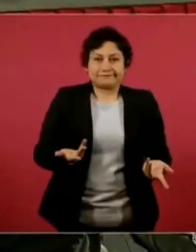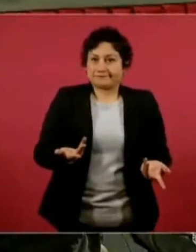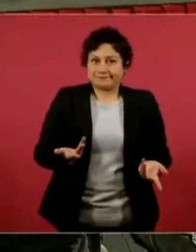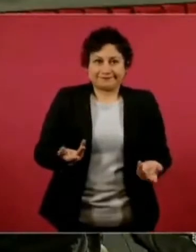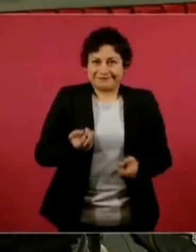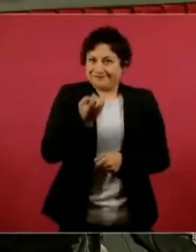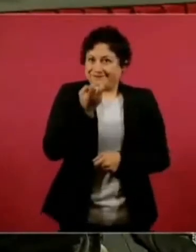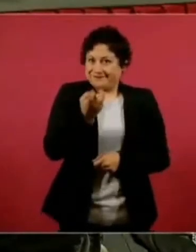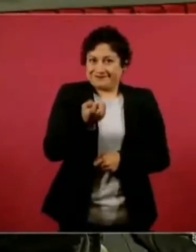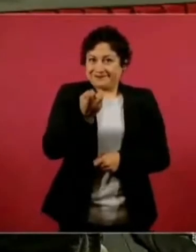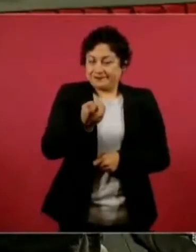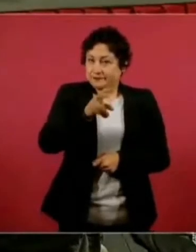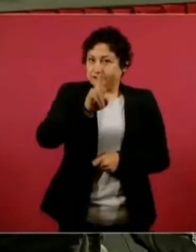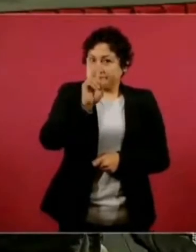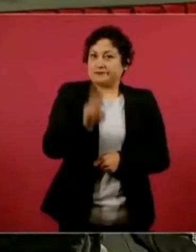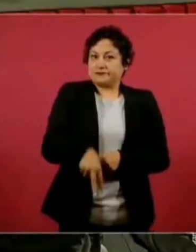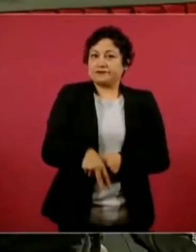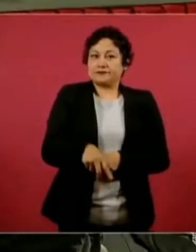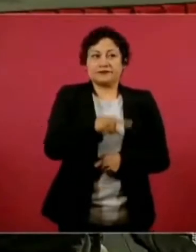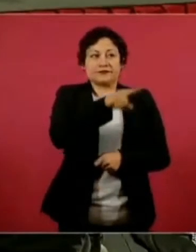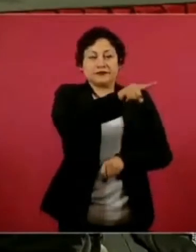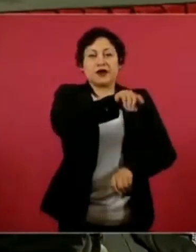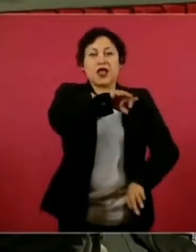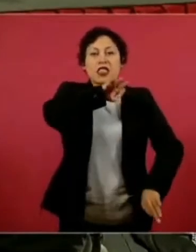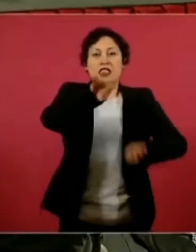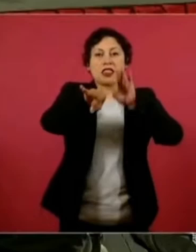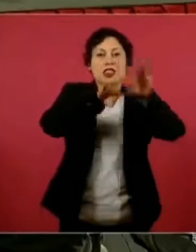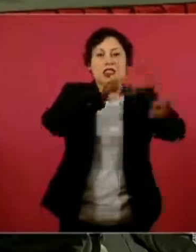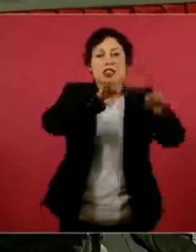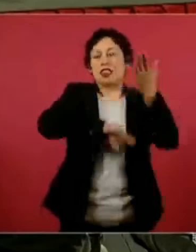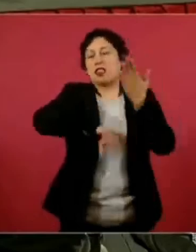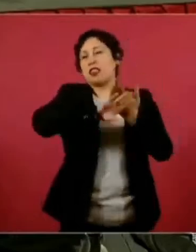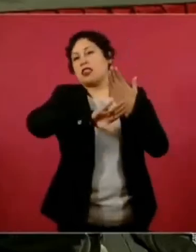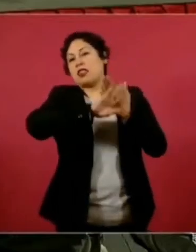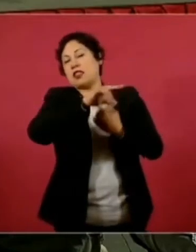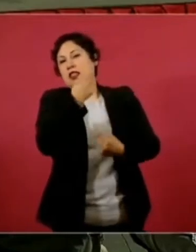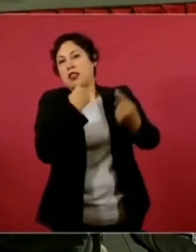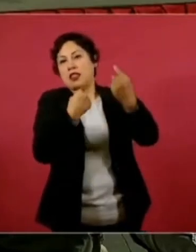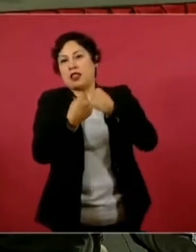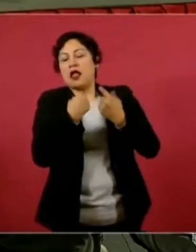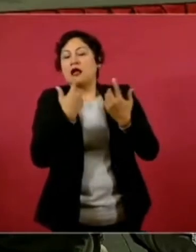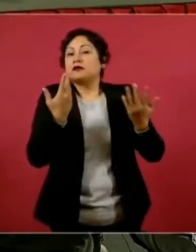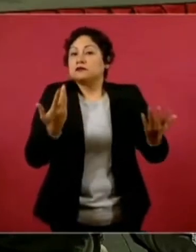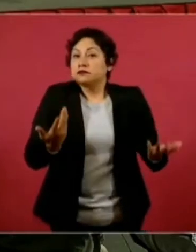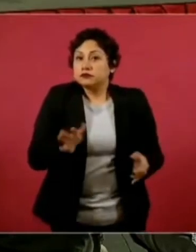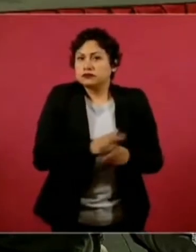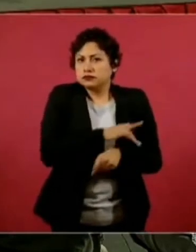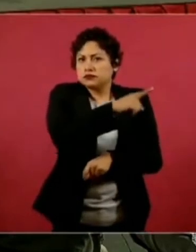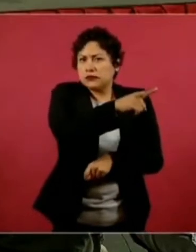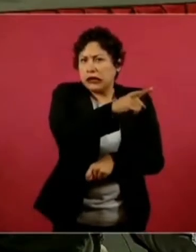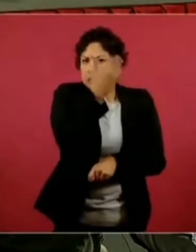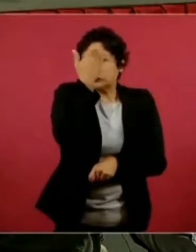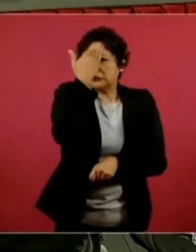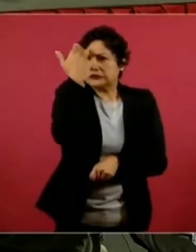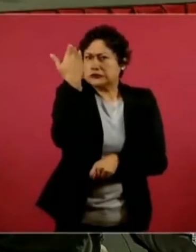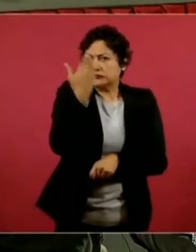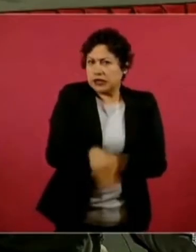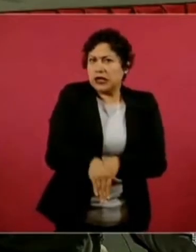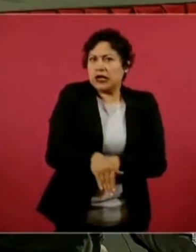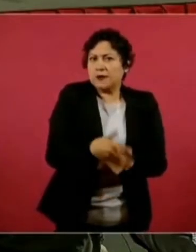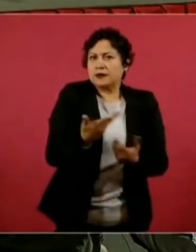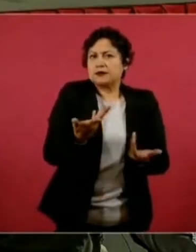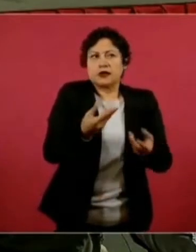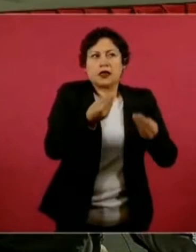es, digamos, de a gratis esta campaña, tiene que ver con esta transformación en la manera que tiene CFE y